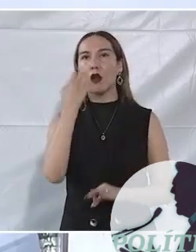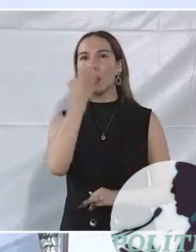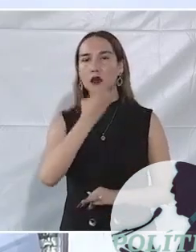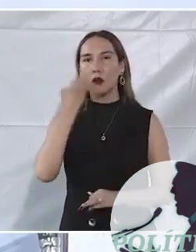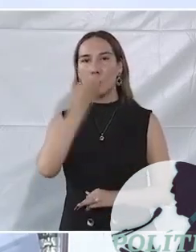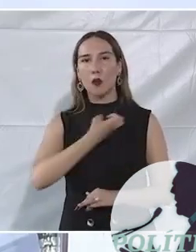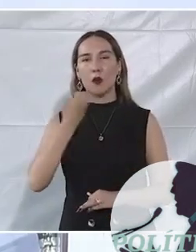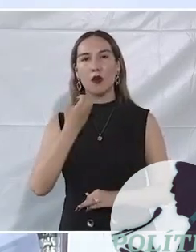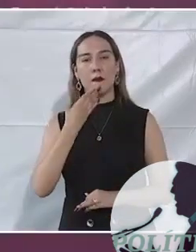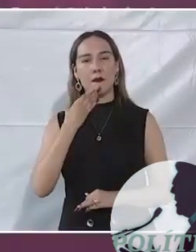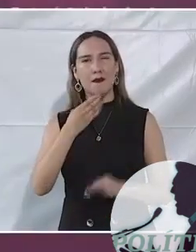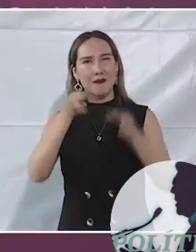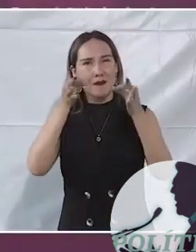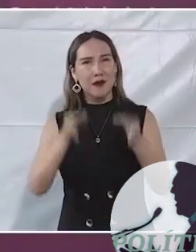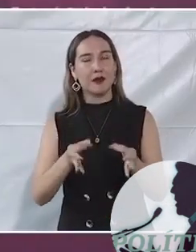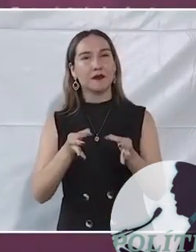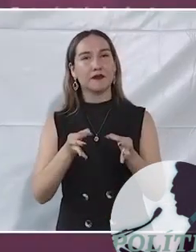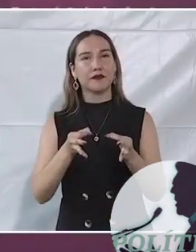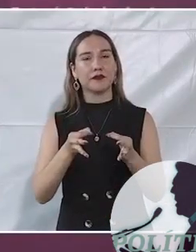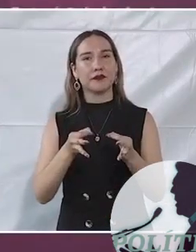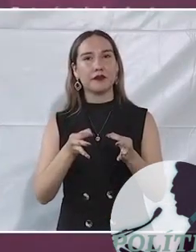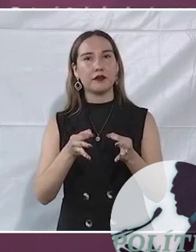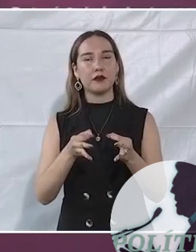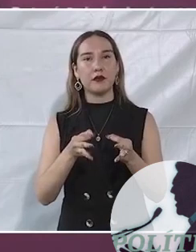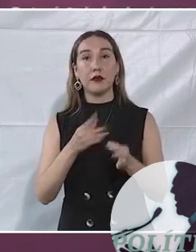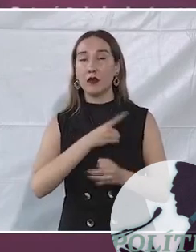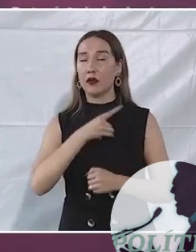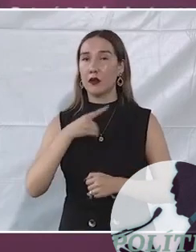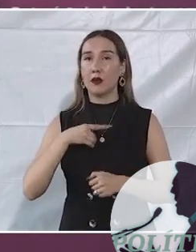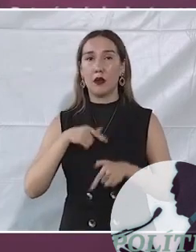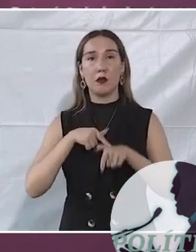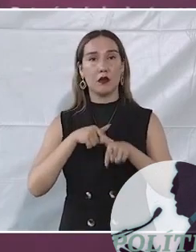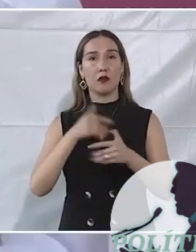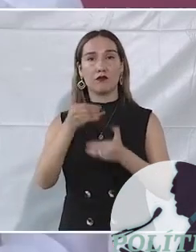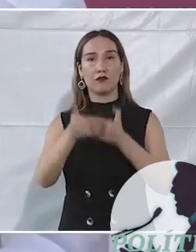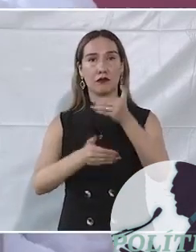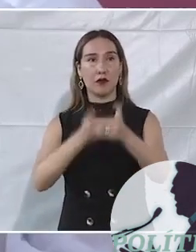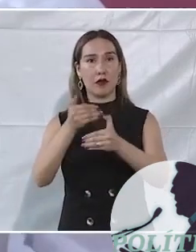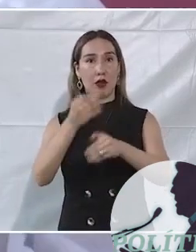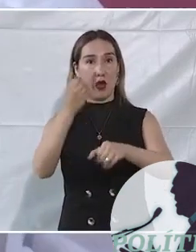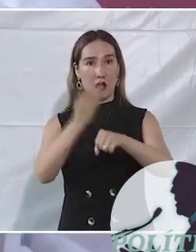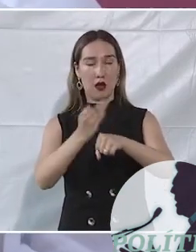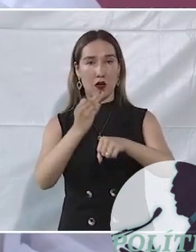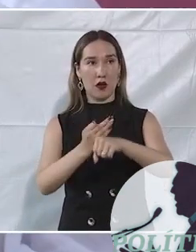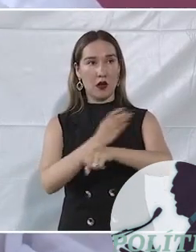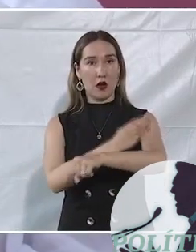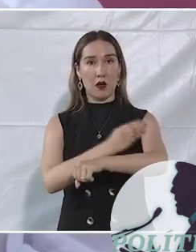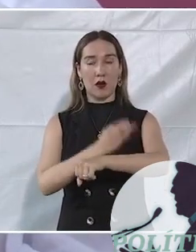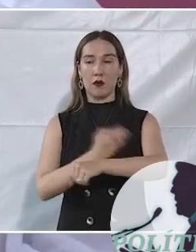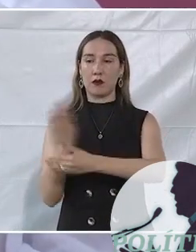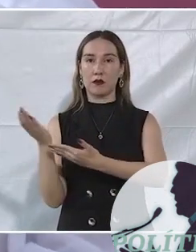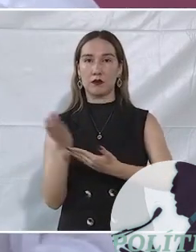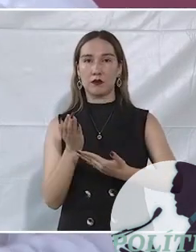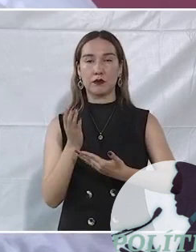educativos. Eso lo tenemos que continuar. Aquí está también la compañera Pamela, que es